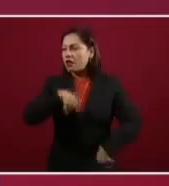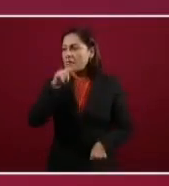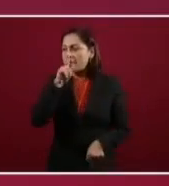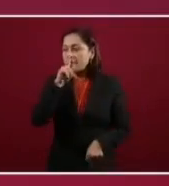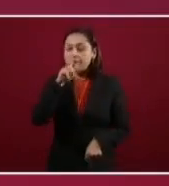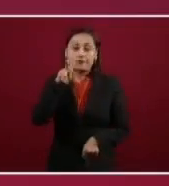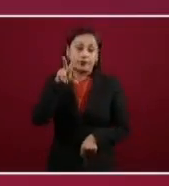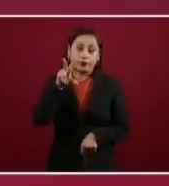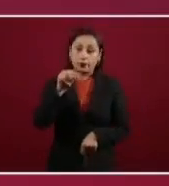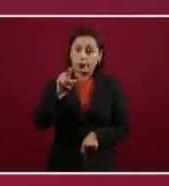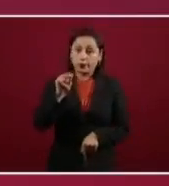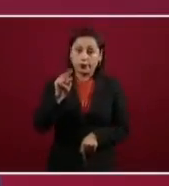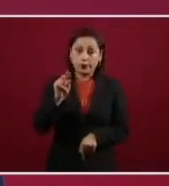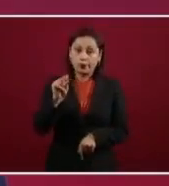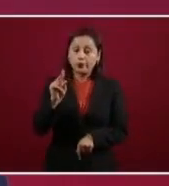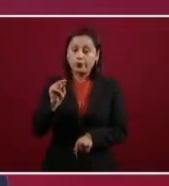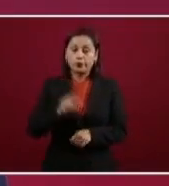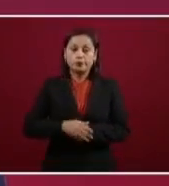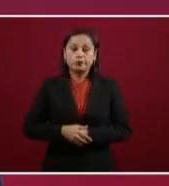porque entonces